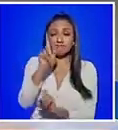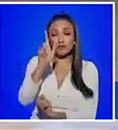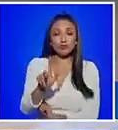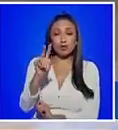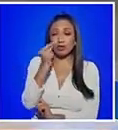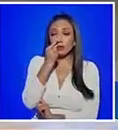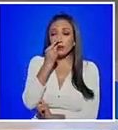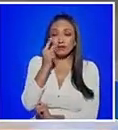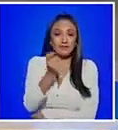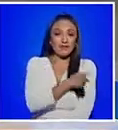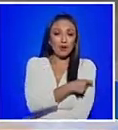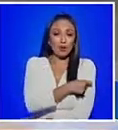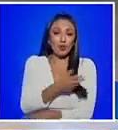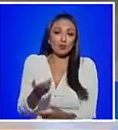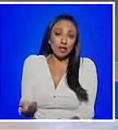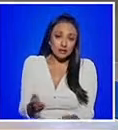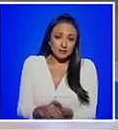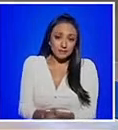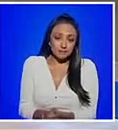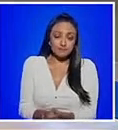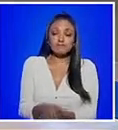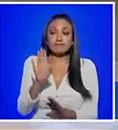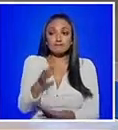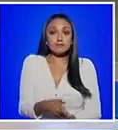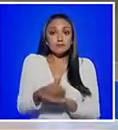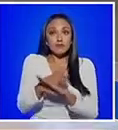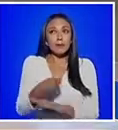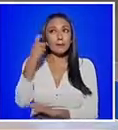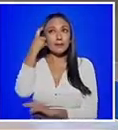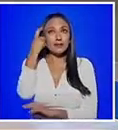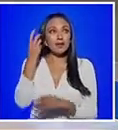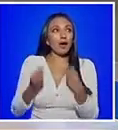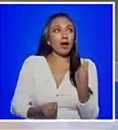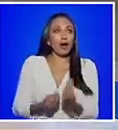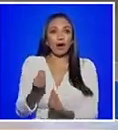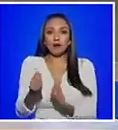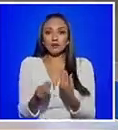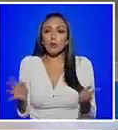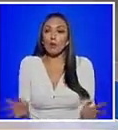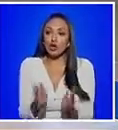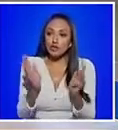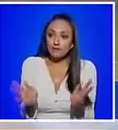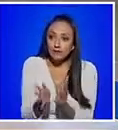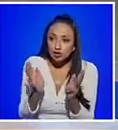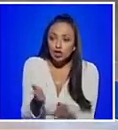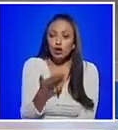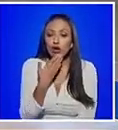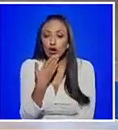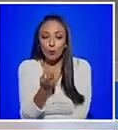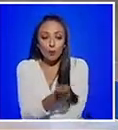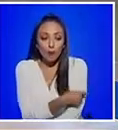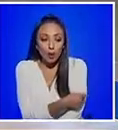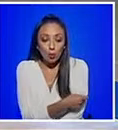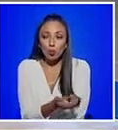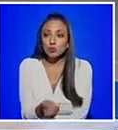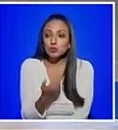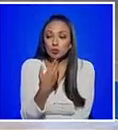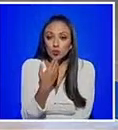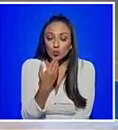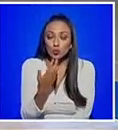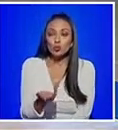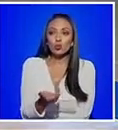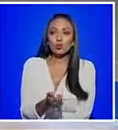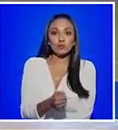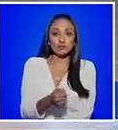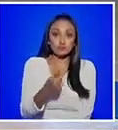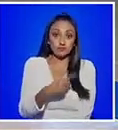por vacunarse. Ahora las autoridades buscan nuevas estrategias para motivar a ustedes, vecinos, a aplicarse las dosis